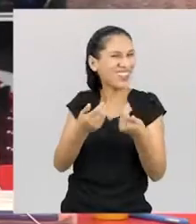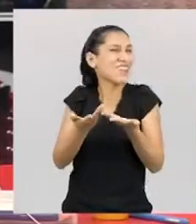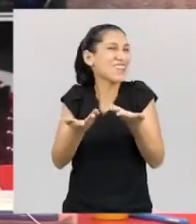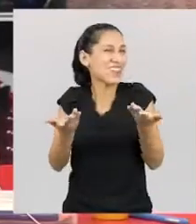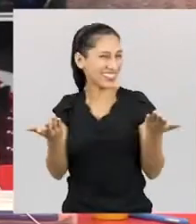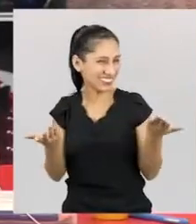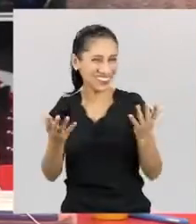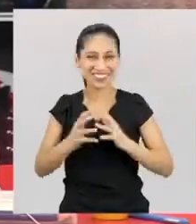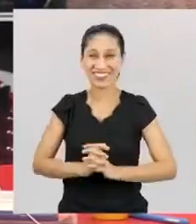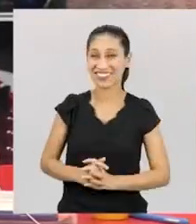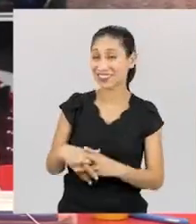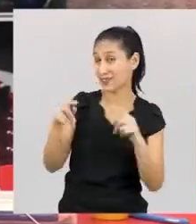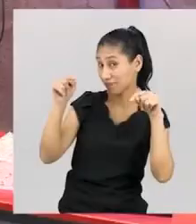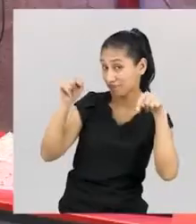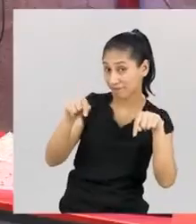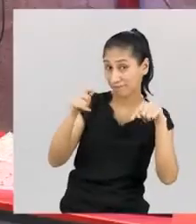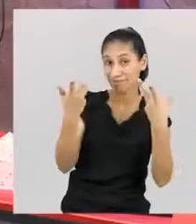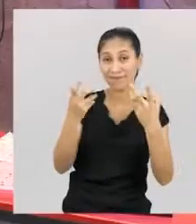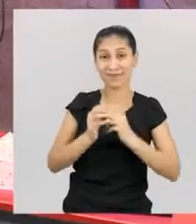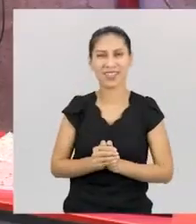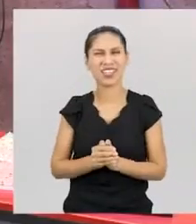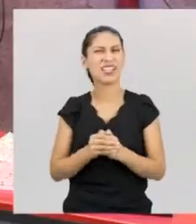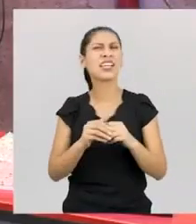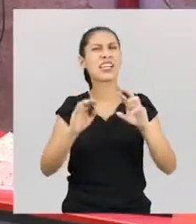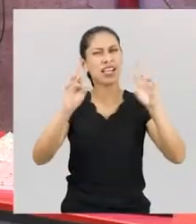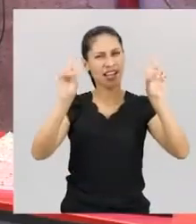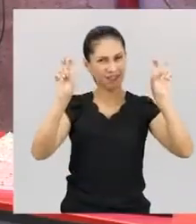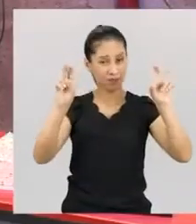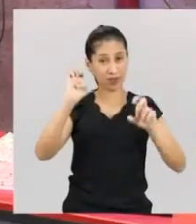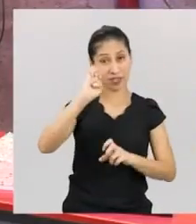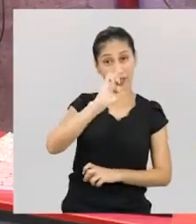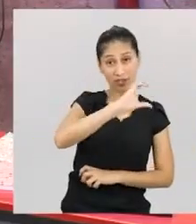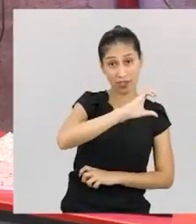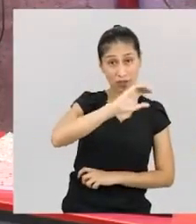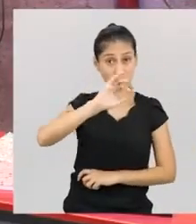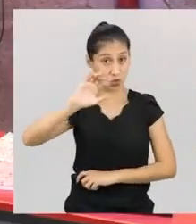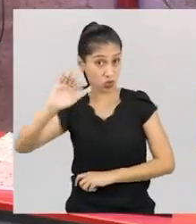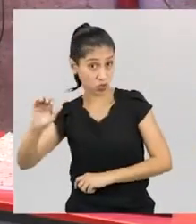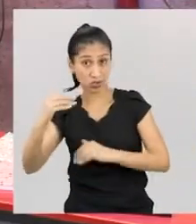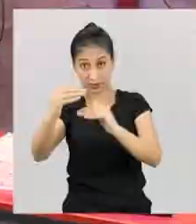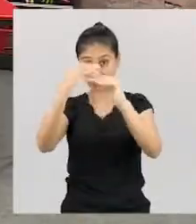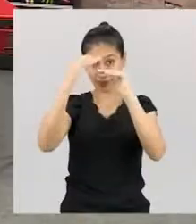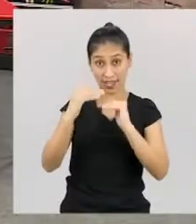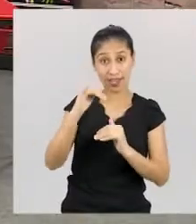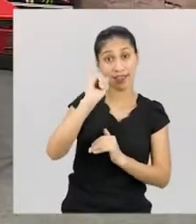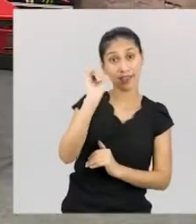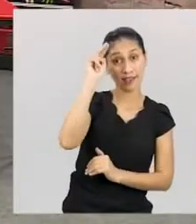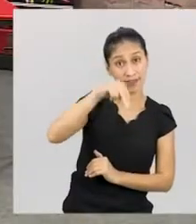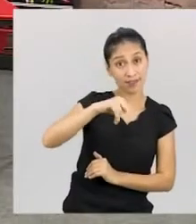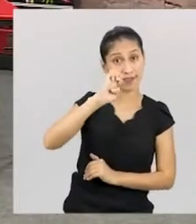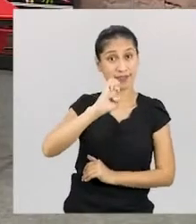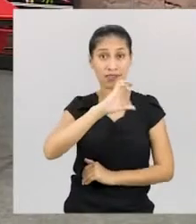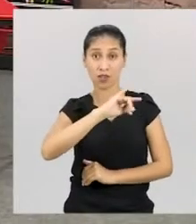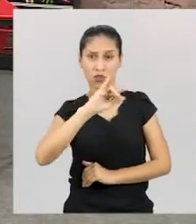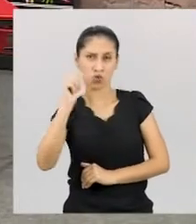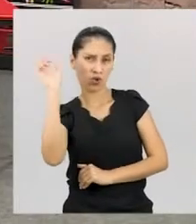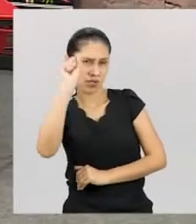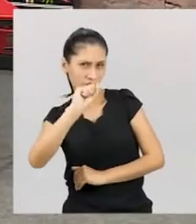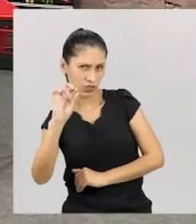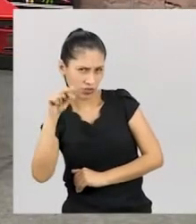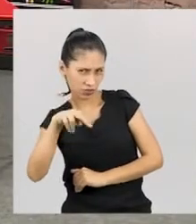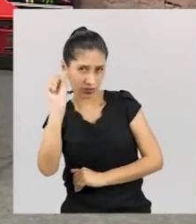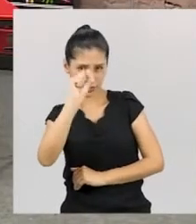Buenísimo. ¿Cuál es, Julia? Hoy hablaremos de ecuaciones e inecuaciones. Y para entenderlas mejor,